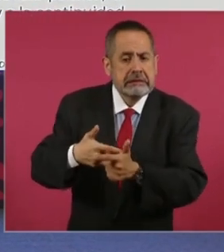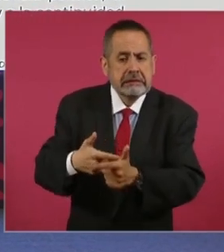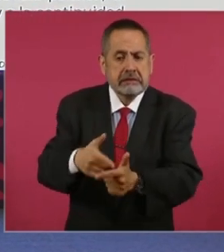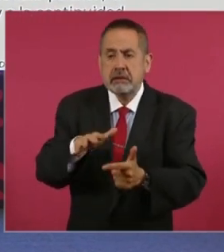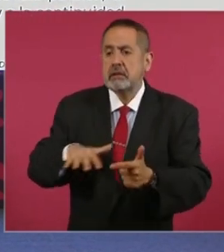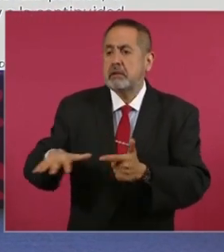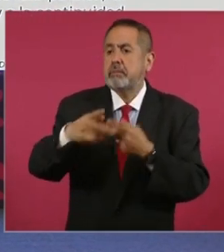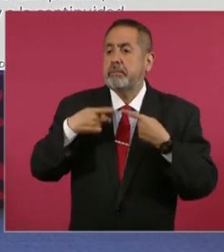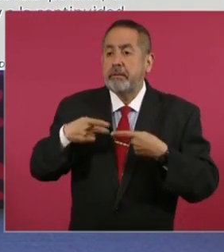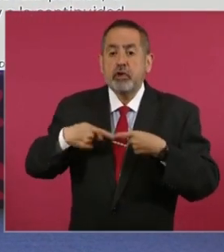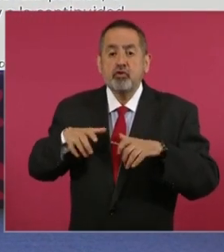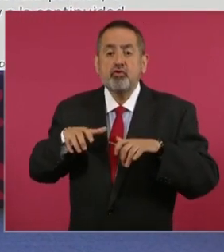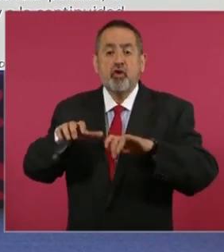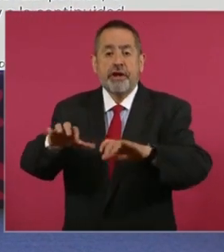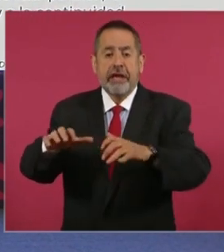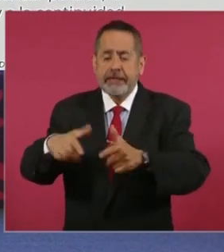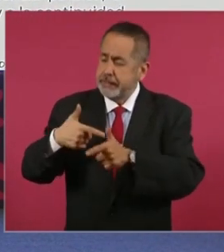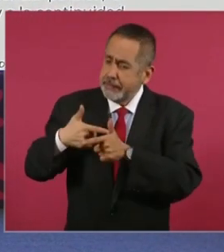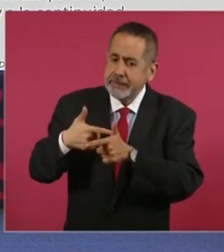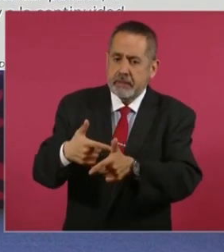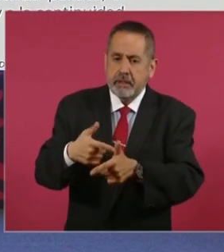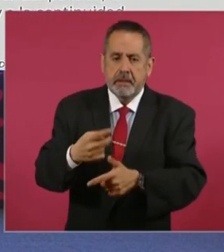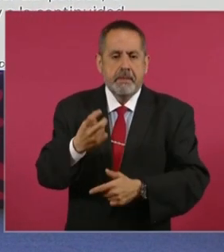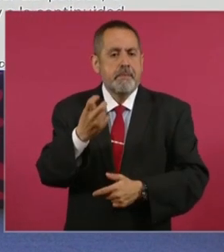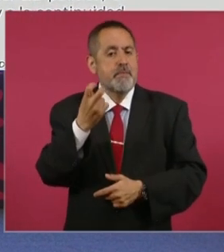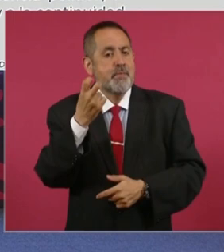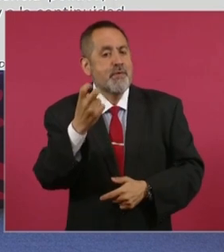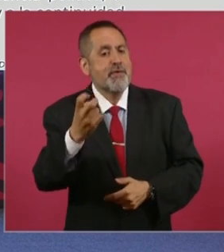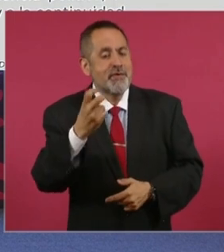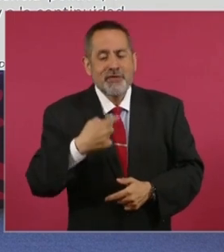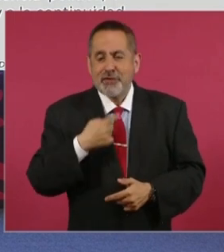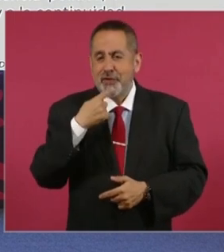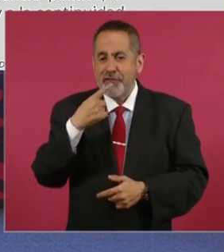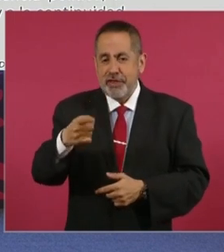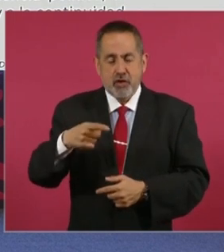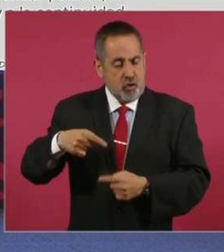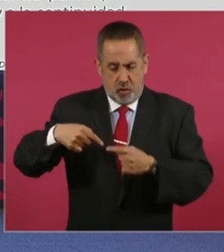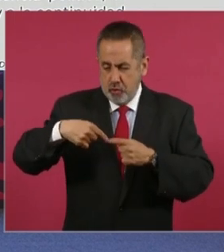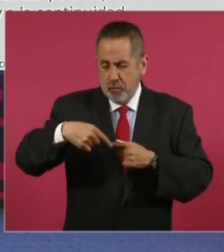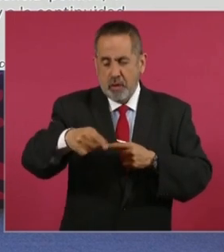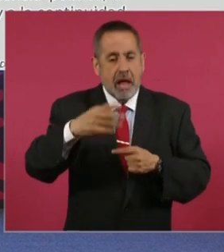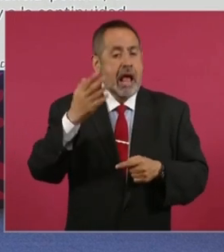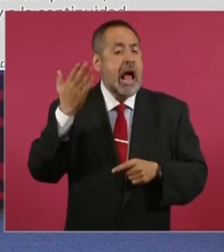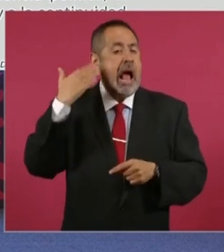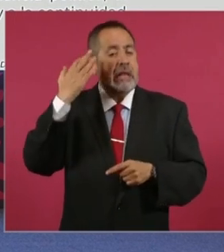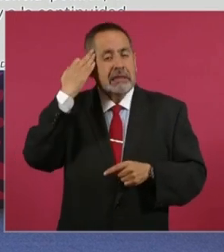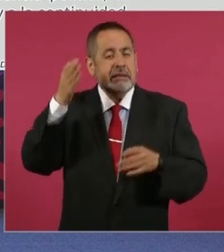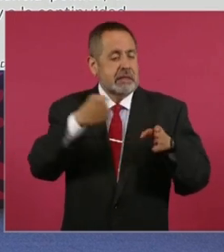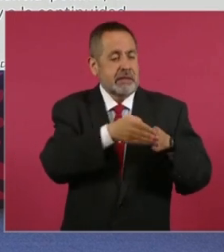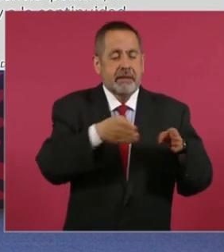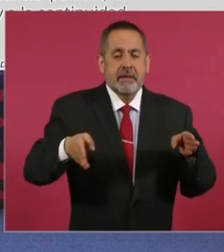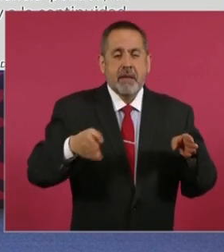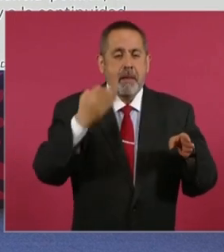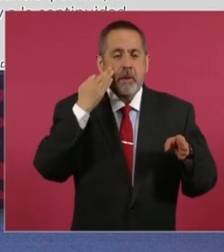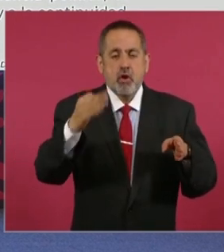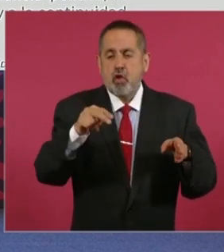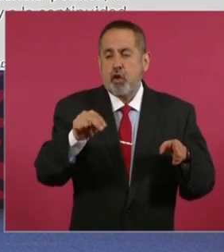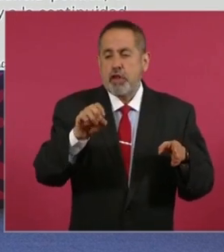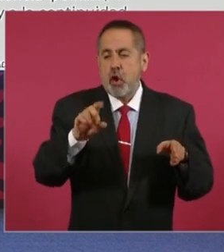Por eso yo sostengo, durante todo el periodo neoliberal, aunque